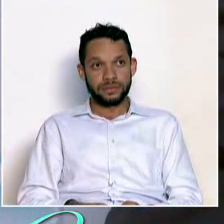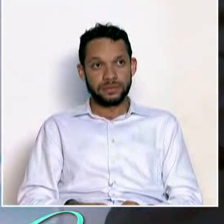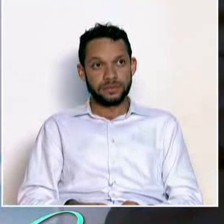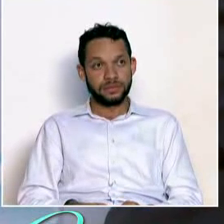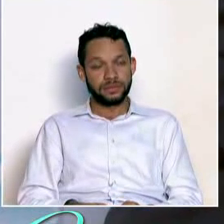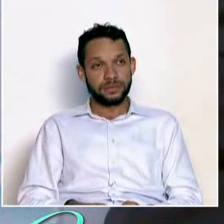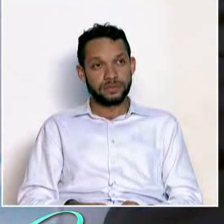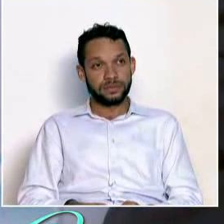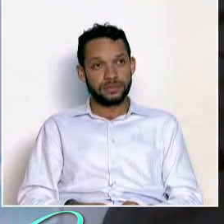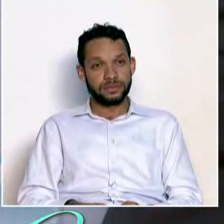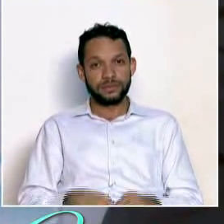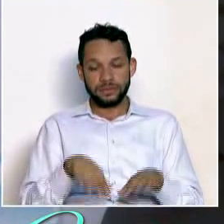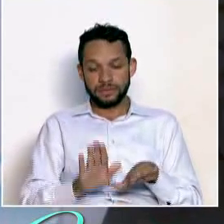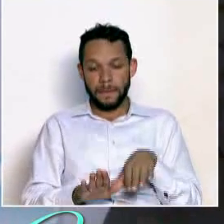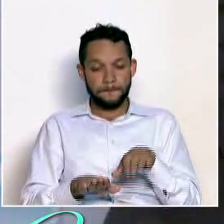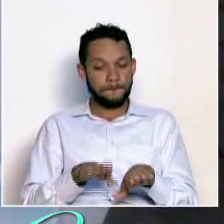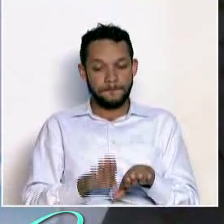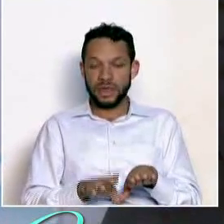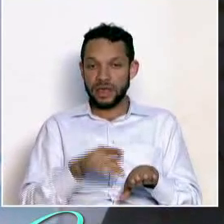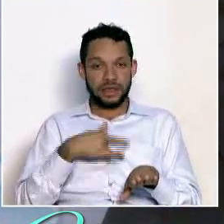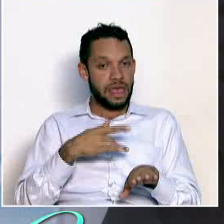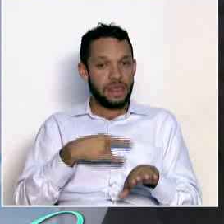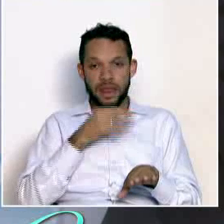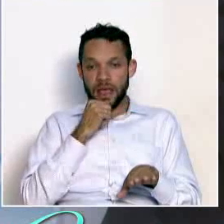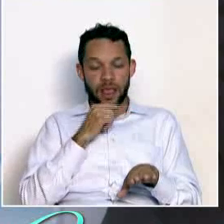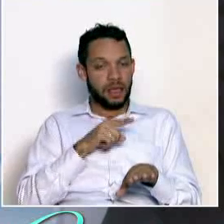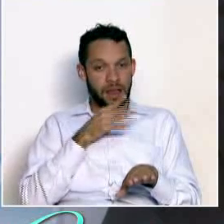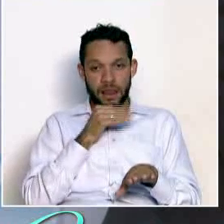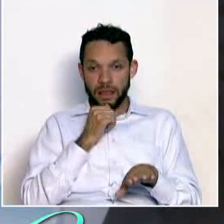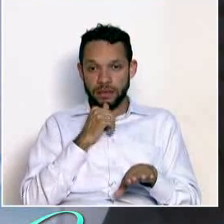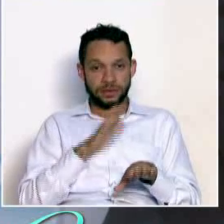No siento bien las piernas, las manos.